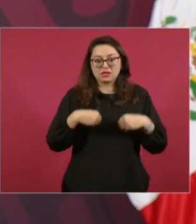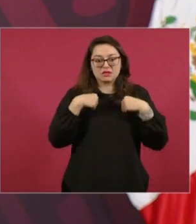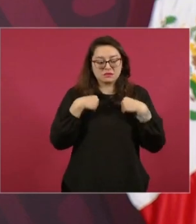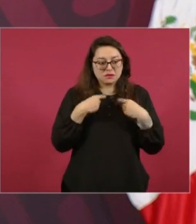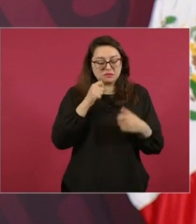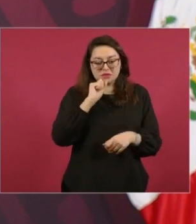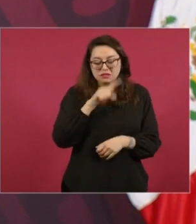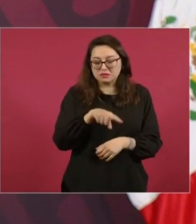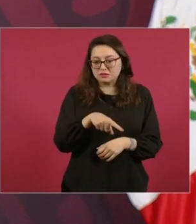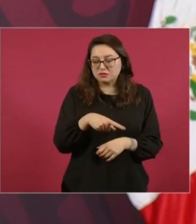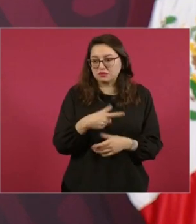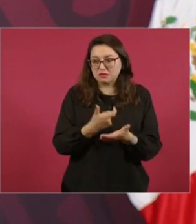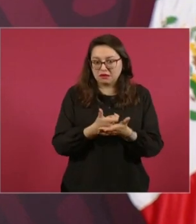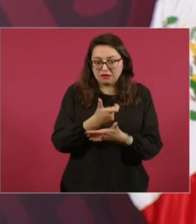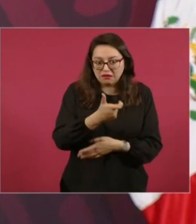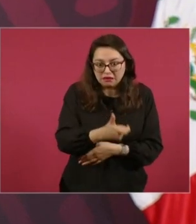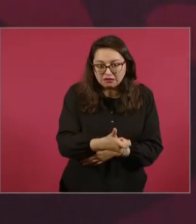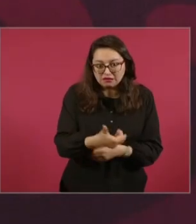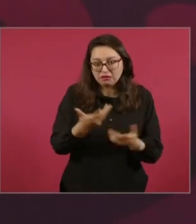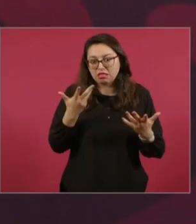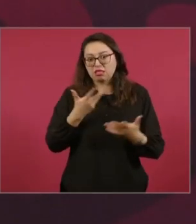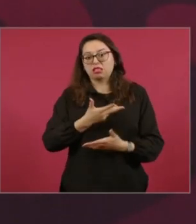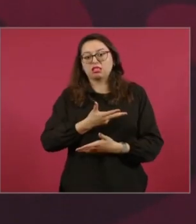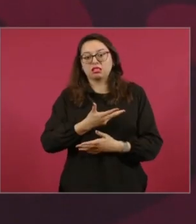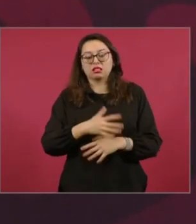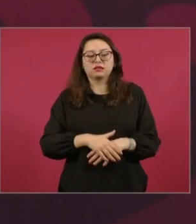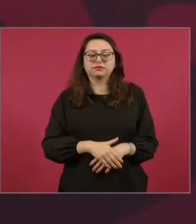y se logró un acuerdo